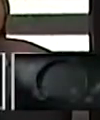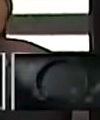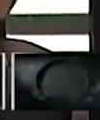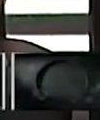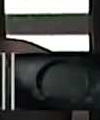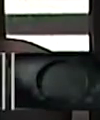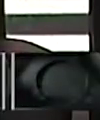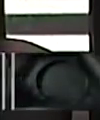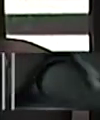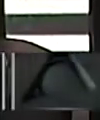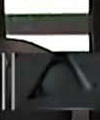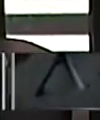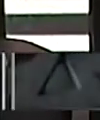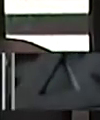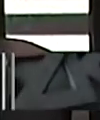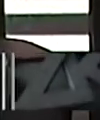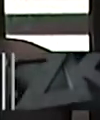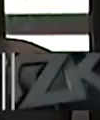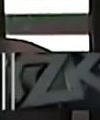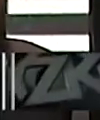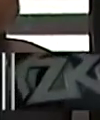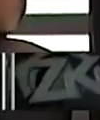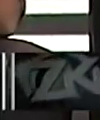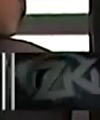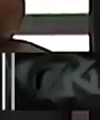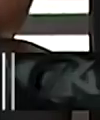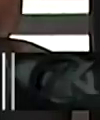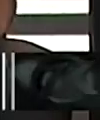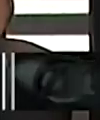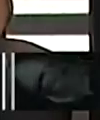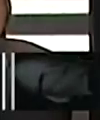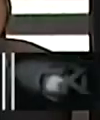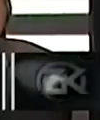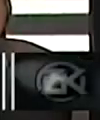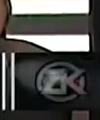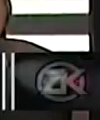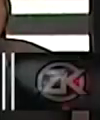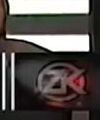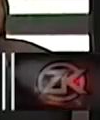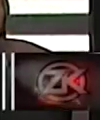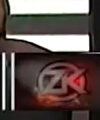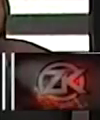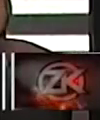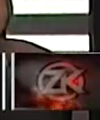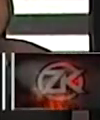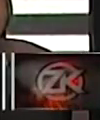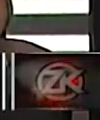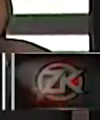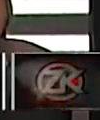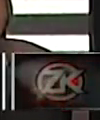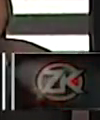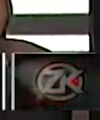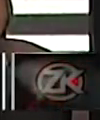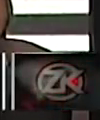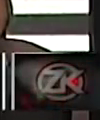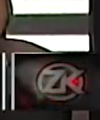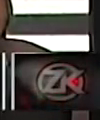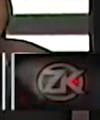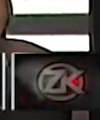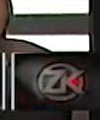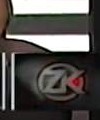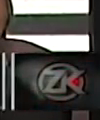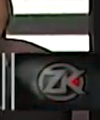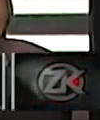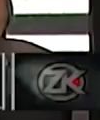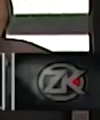destacaron, o no los pusieron en los cargos, o no ascendieron en el momento en que ellos tenían que ascender. Yo voy a hablar de un personaje,